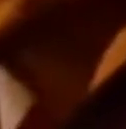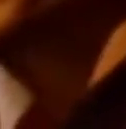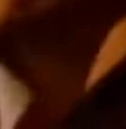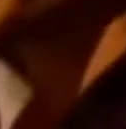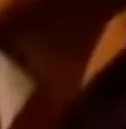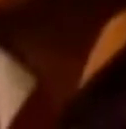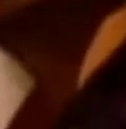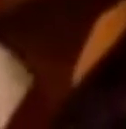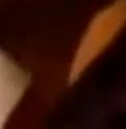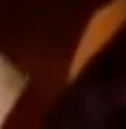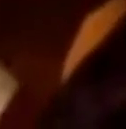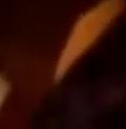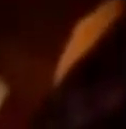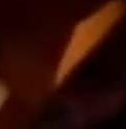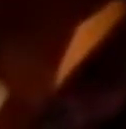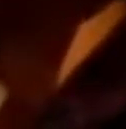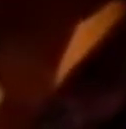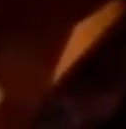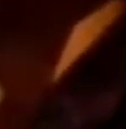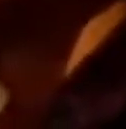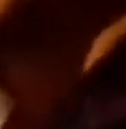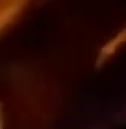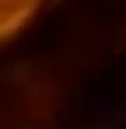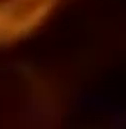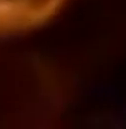us come together as one.